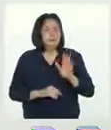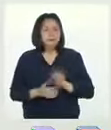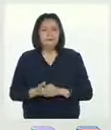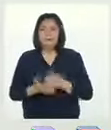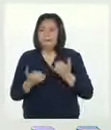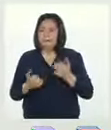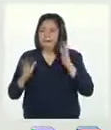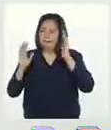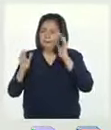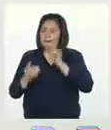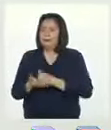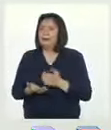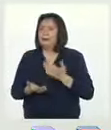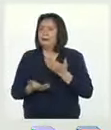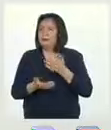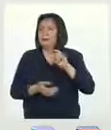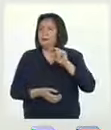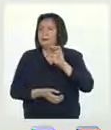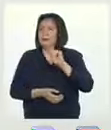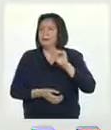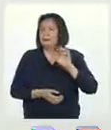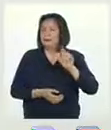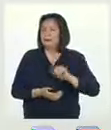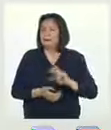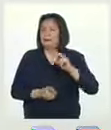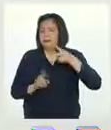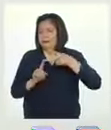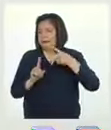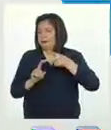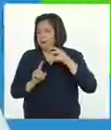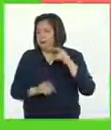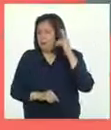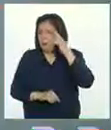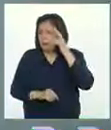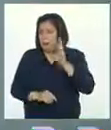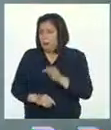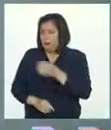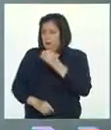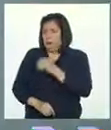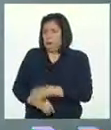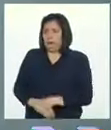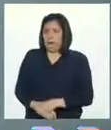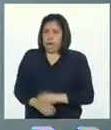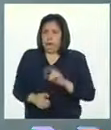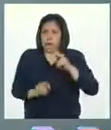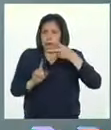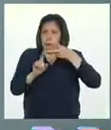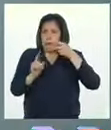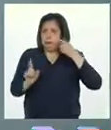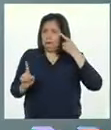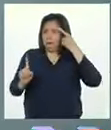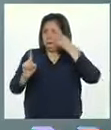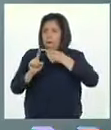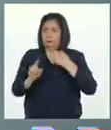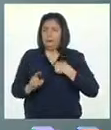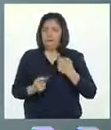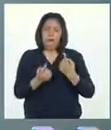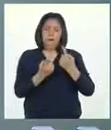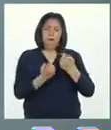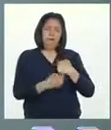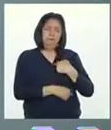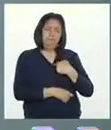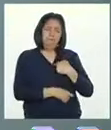Ahora, escuchemos la propuesta de Natalia sobre la segunda causa. Para el segundo objetivo, me